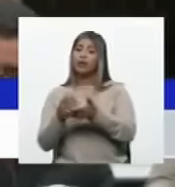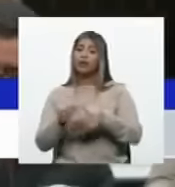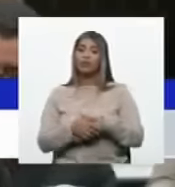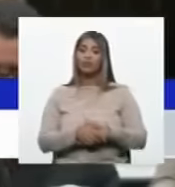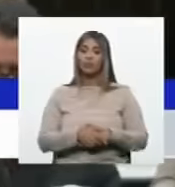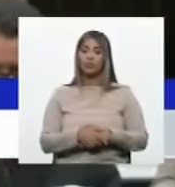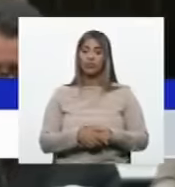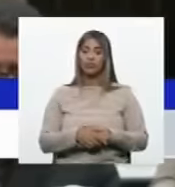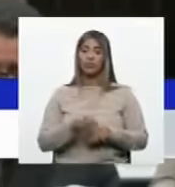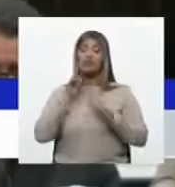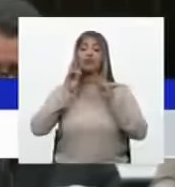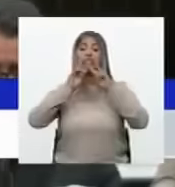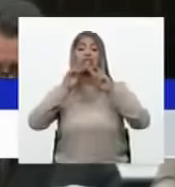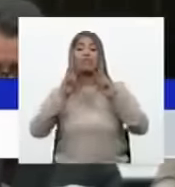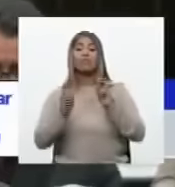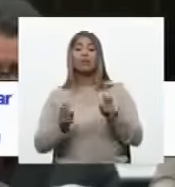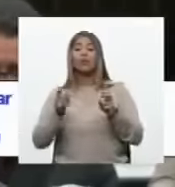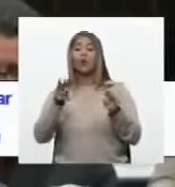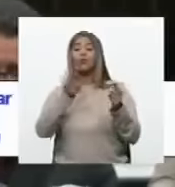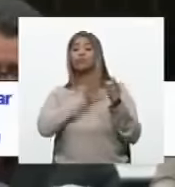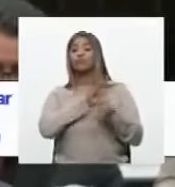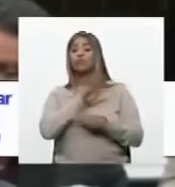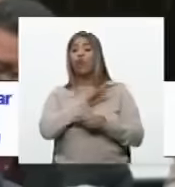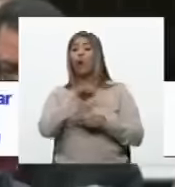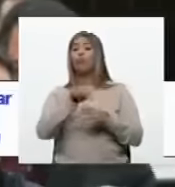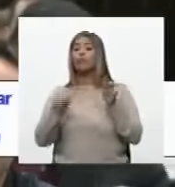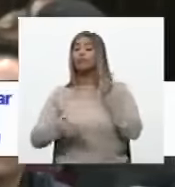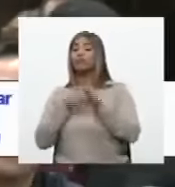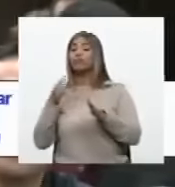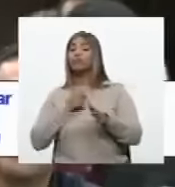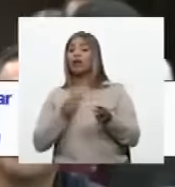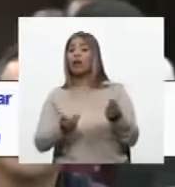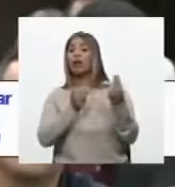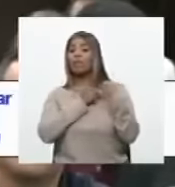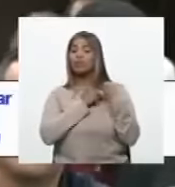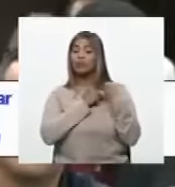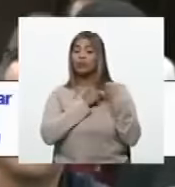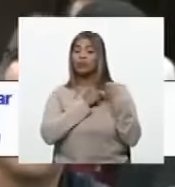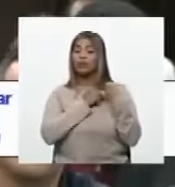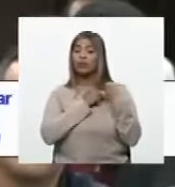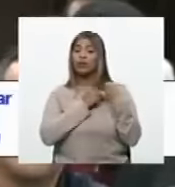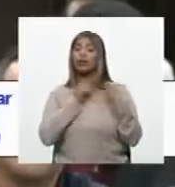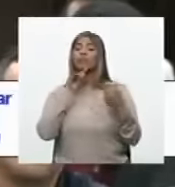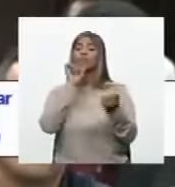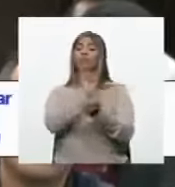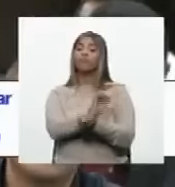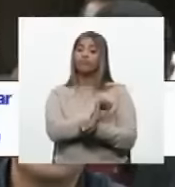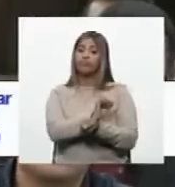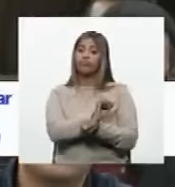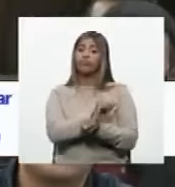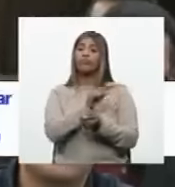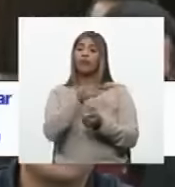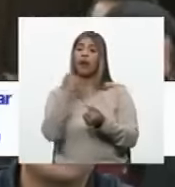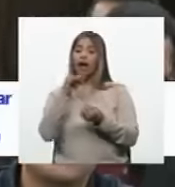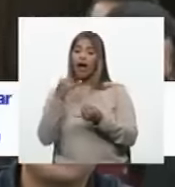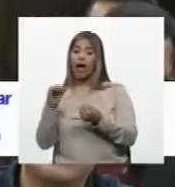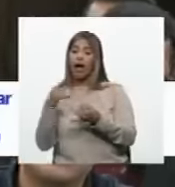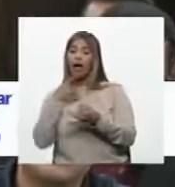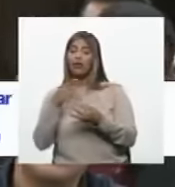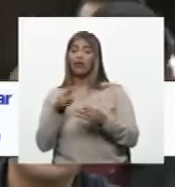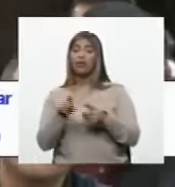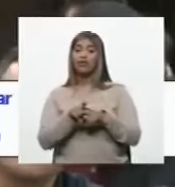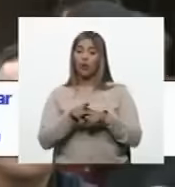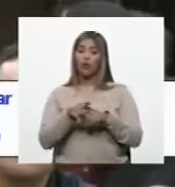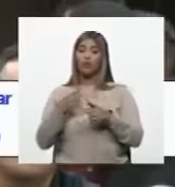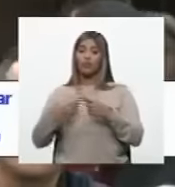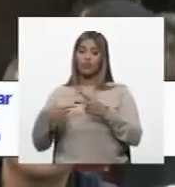solicitar las investigaciones correspondientes para determinar las responsabilidades penales a las que vengan y tengan